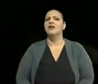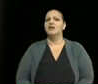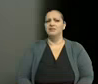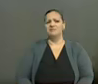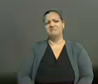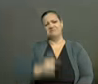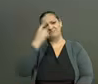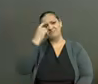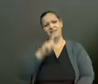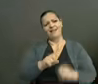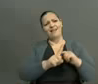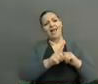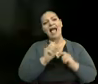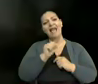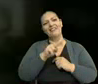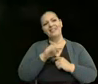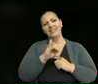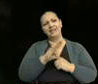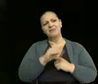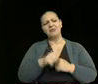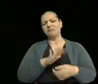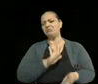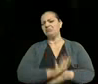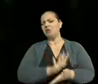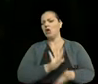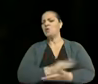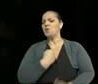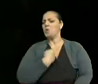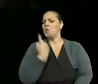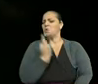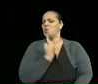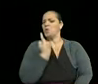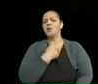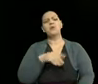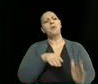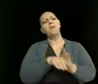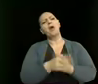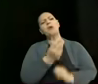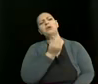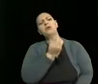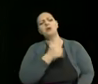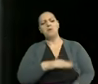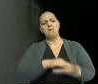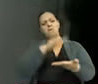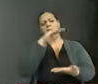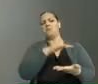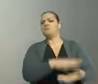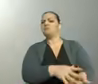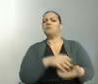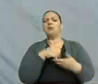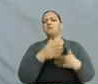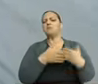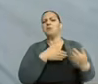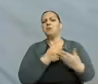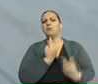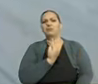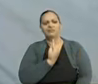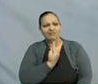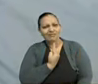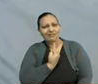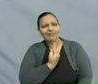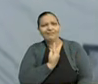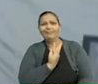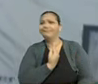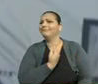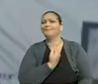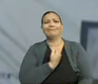de las personas facilita el trabajo de la delincuencia. La misma policía se mostró sorprendida. El perjudicado caminaba con nada más